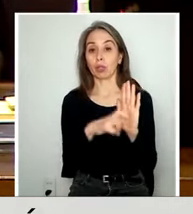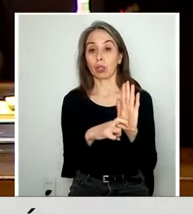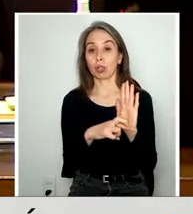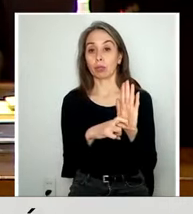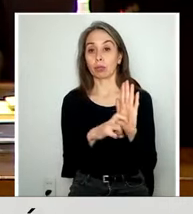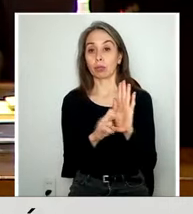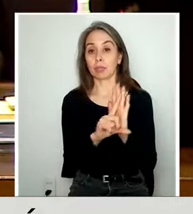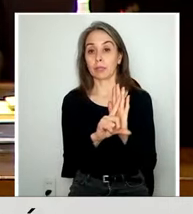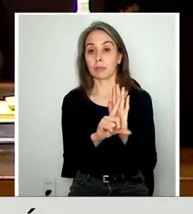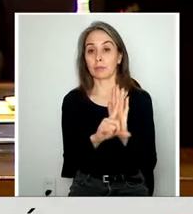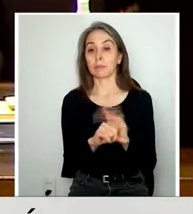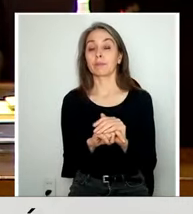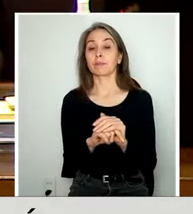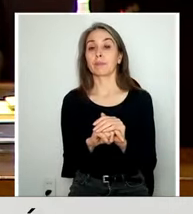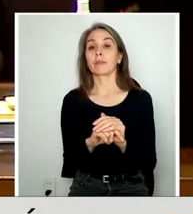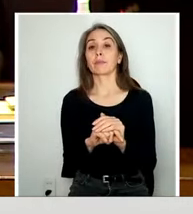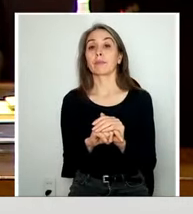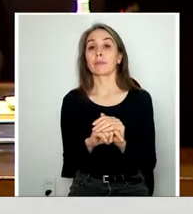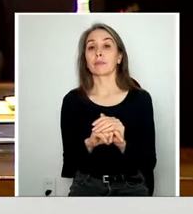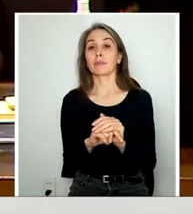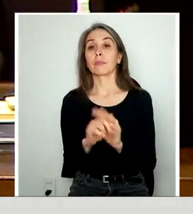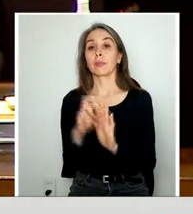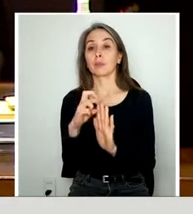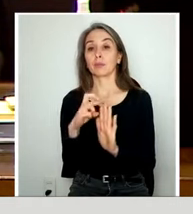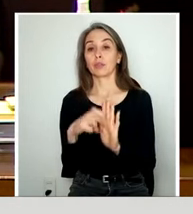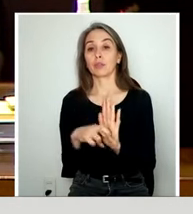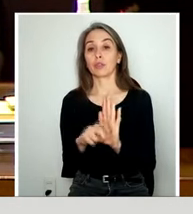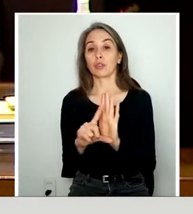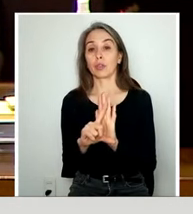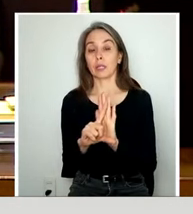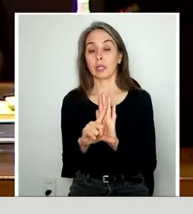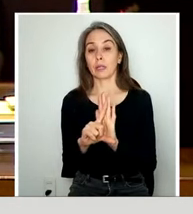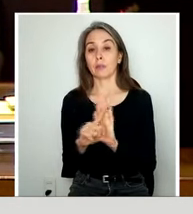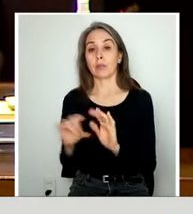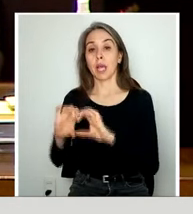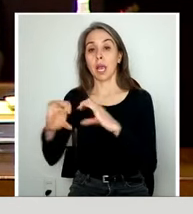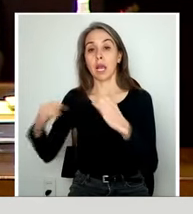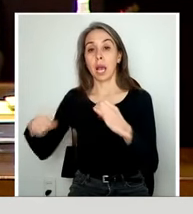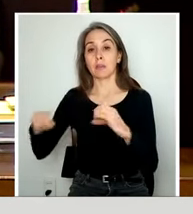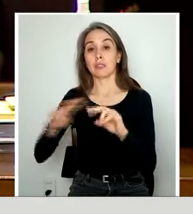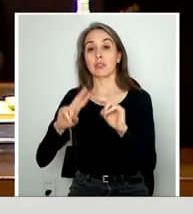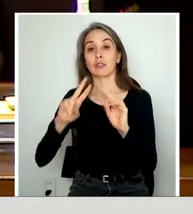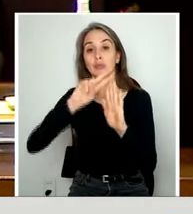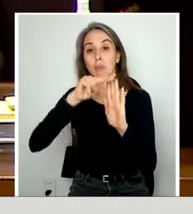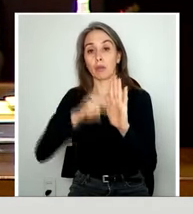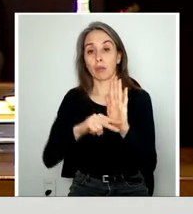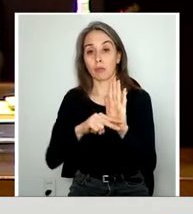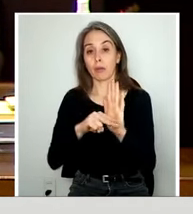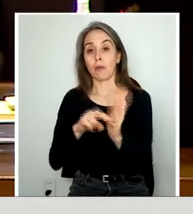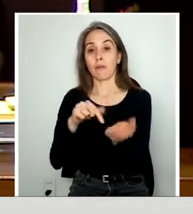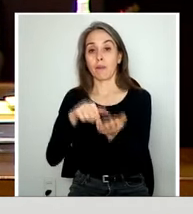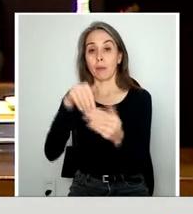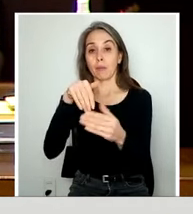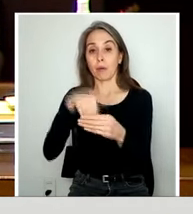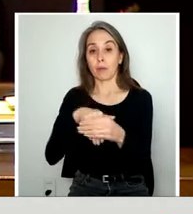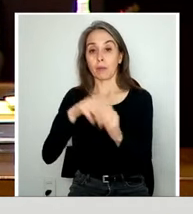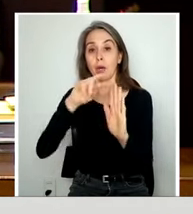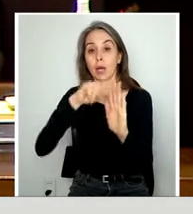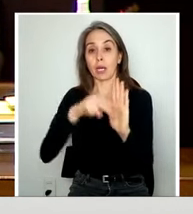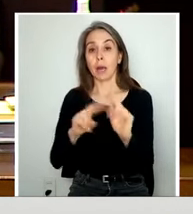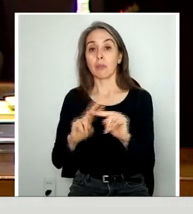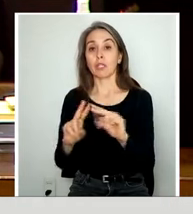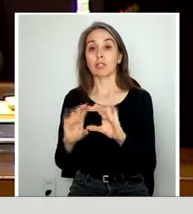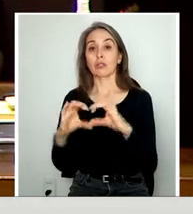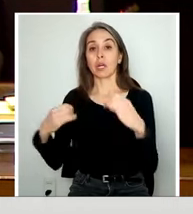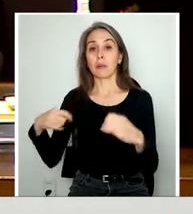proyectos de ley enmiendas del senado en votación las enmiendas incorporadas por el senado en el